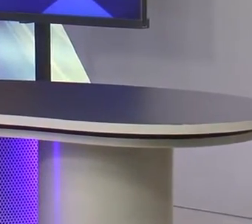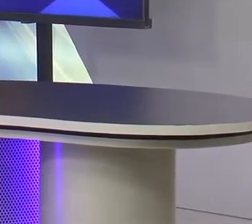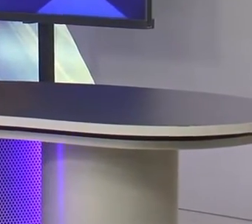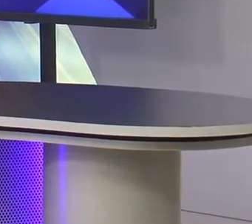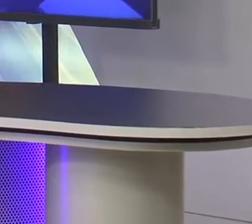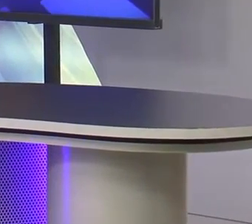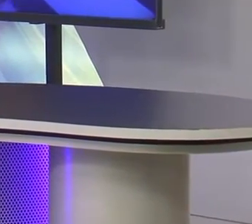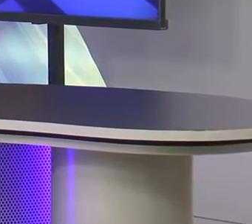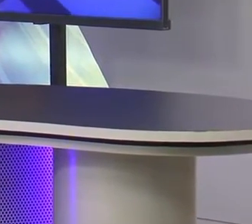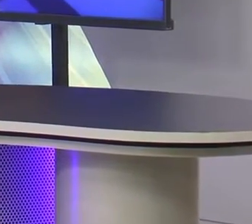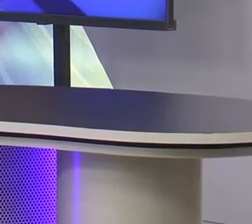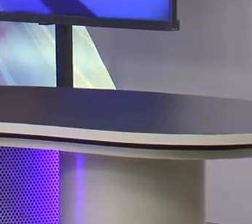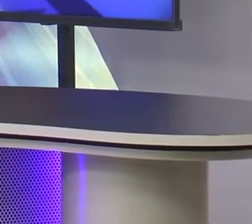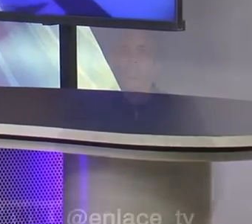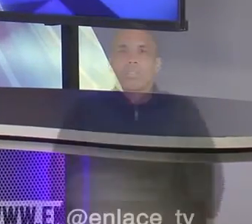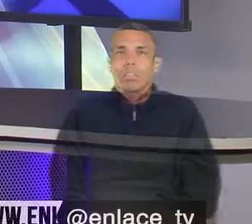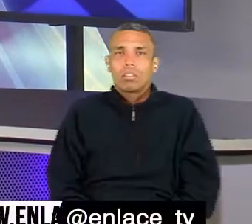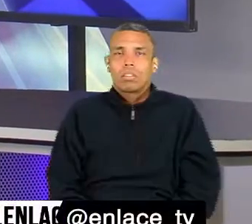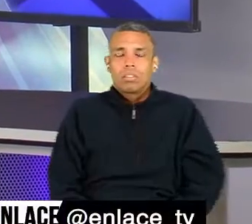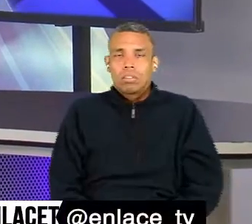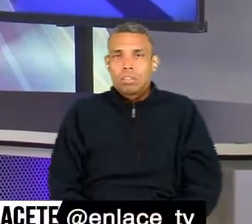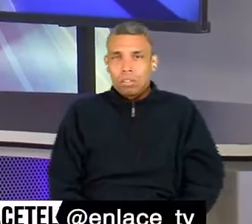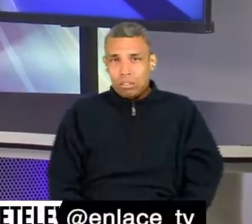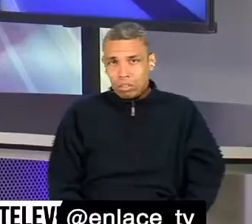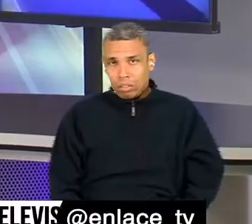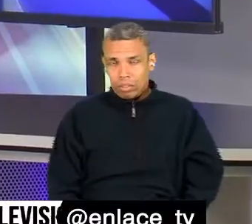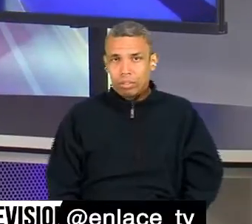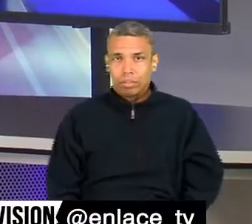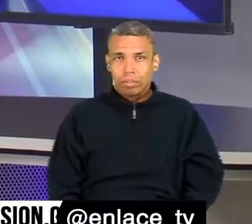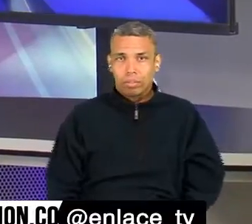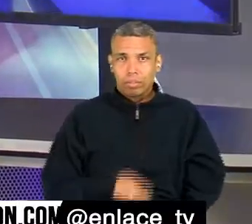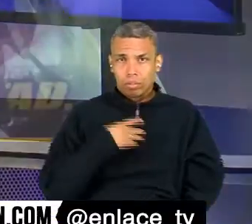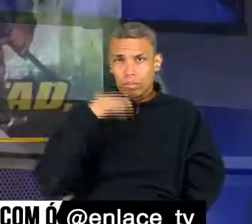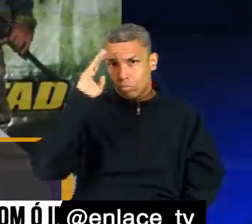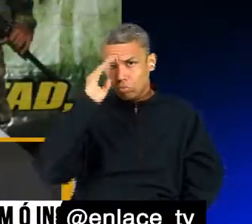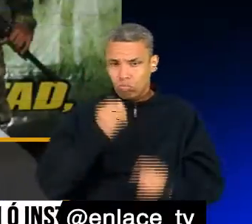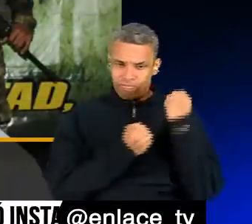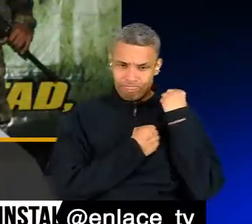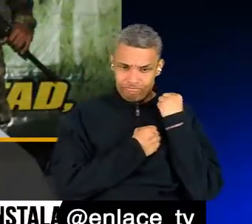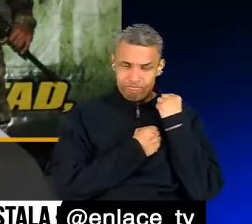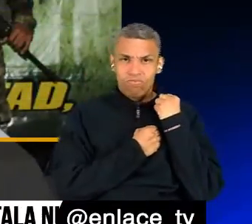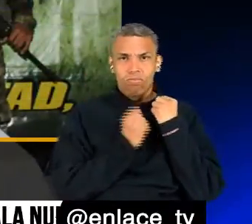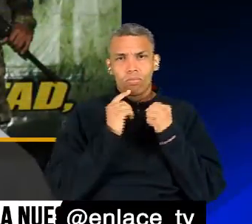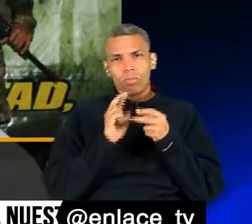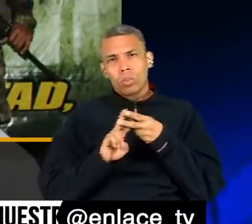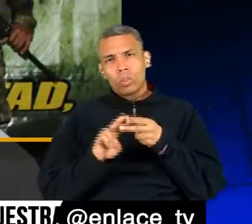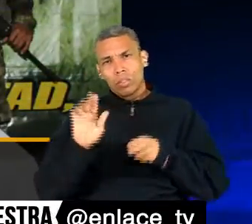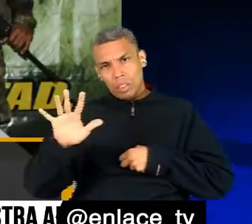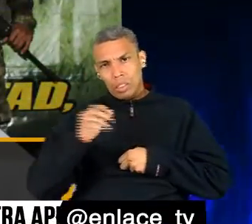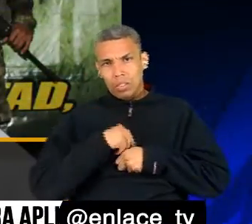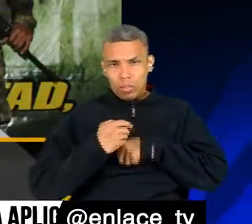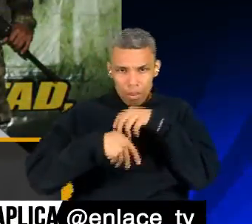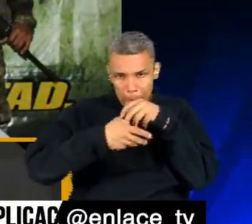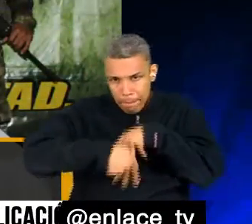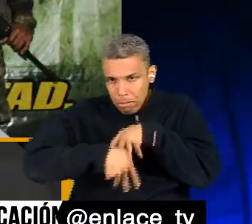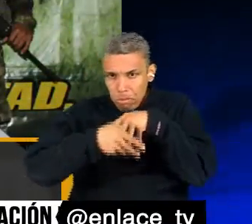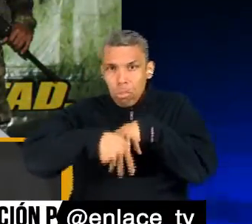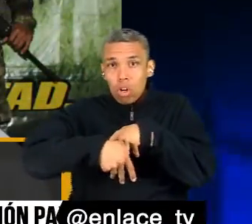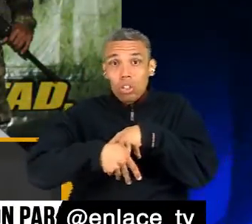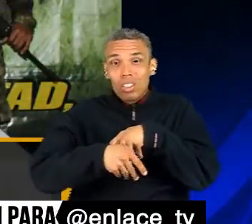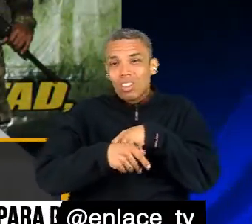Continuamos con más información en Enlace Noticias. Tropas de la 5ª Brigada del Ejército en desarrollo de operación militar coordinada con miembros de la